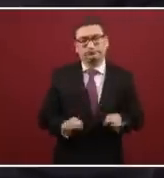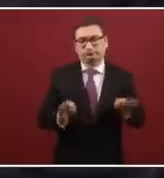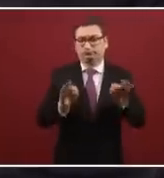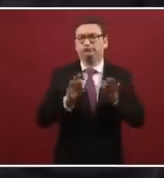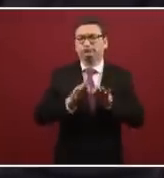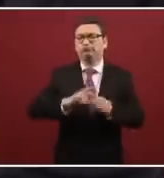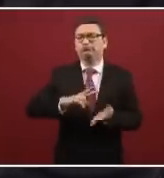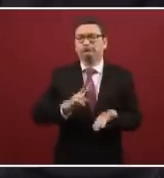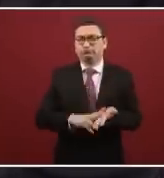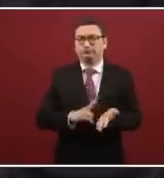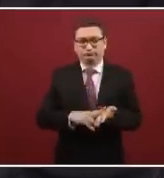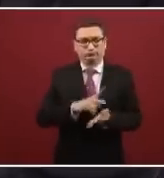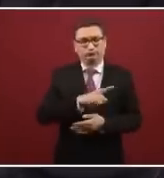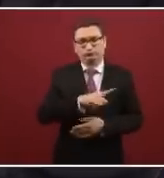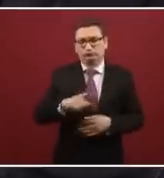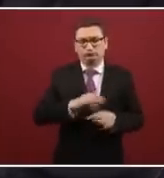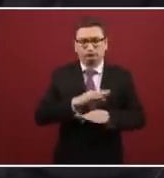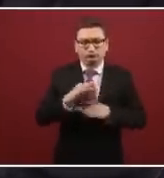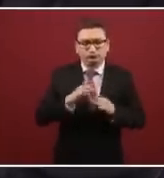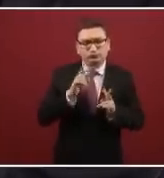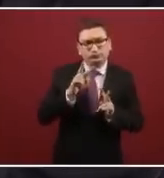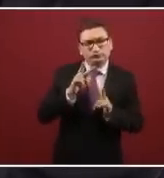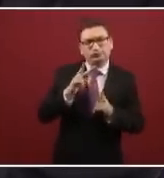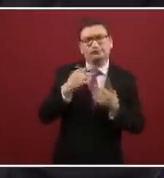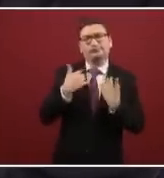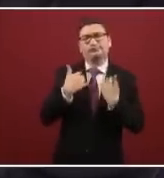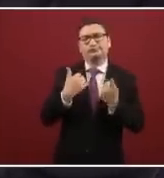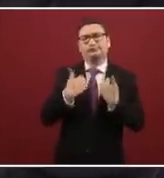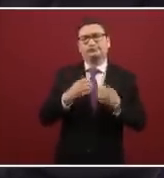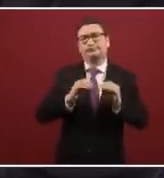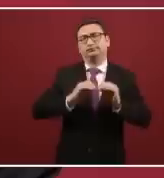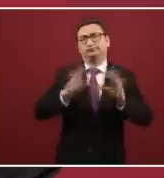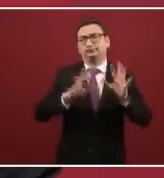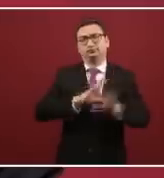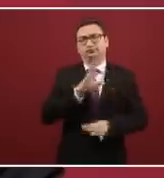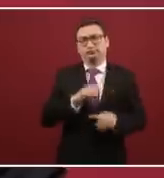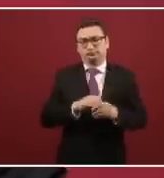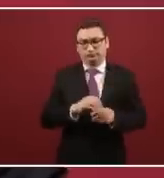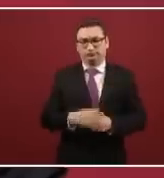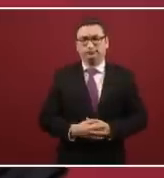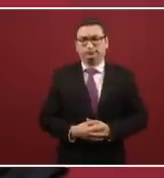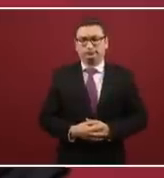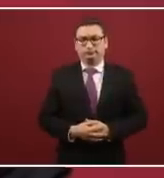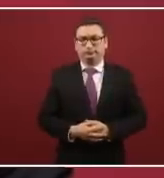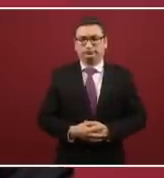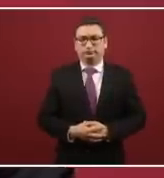tengan todos los elementos. Y yo